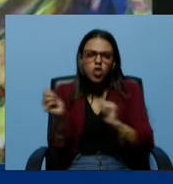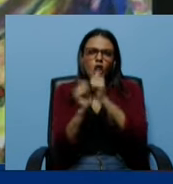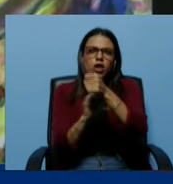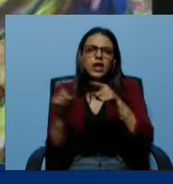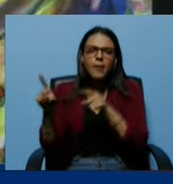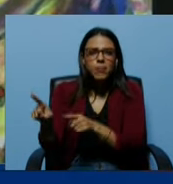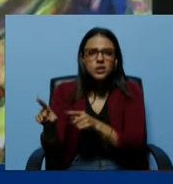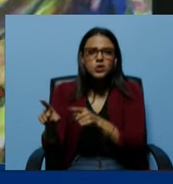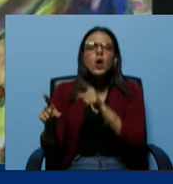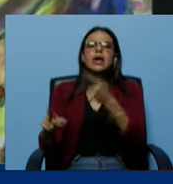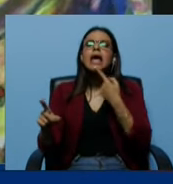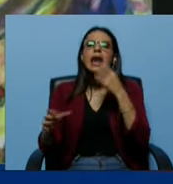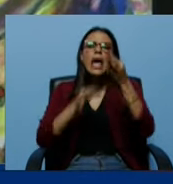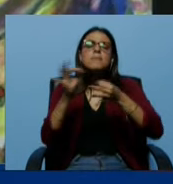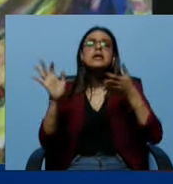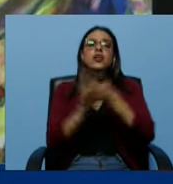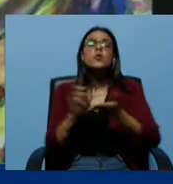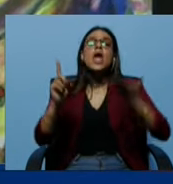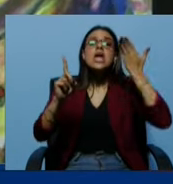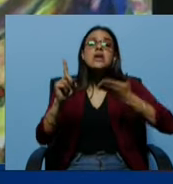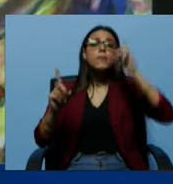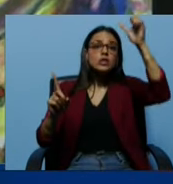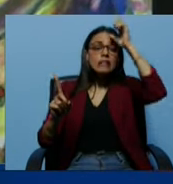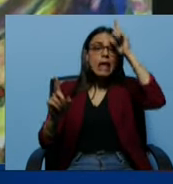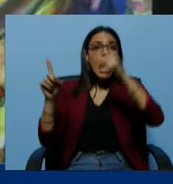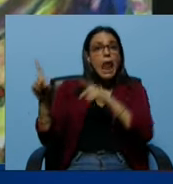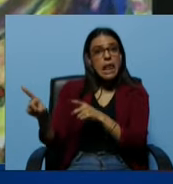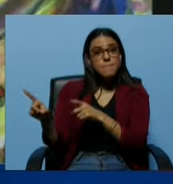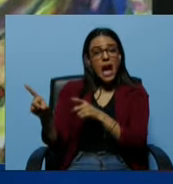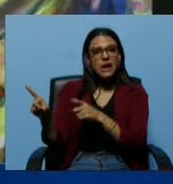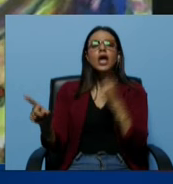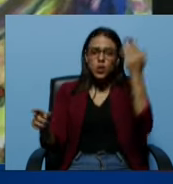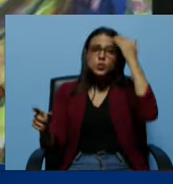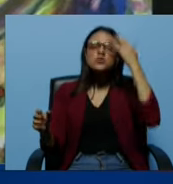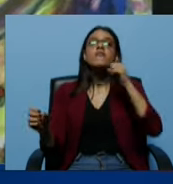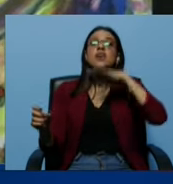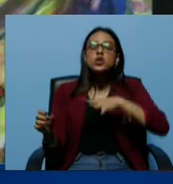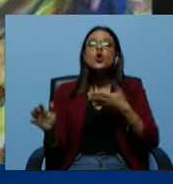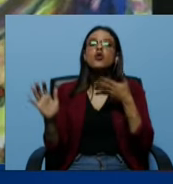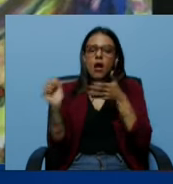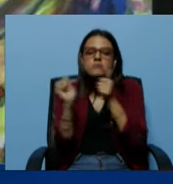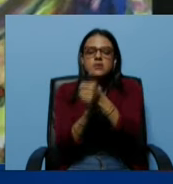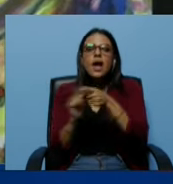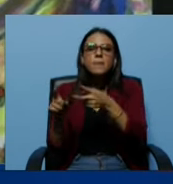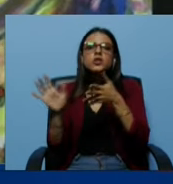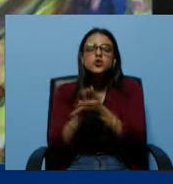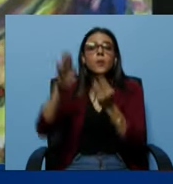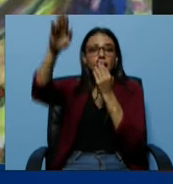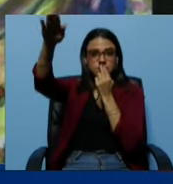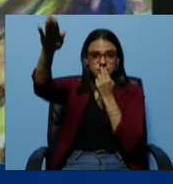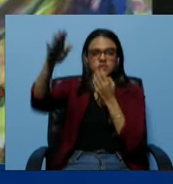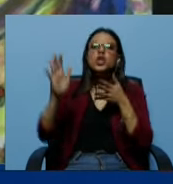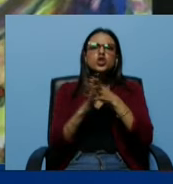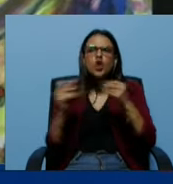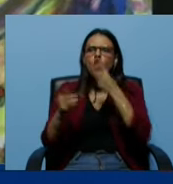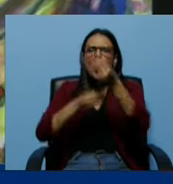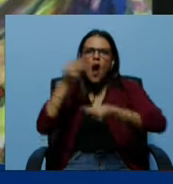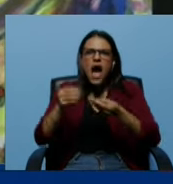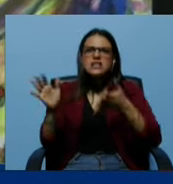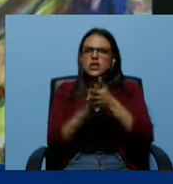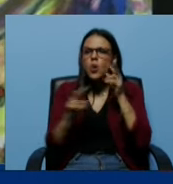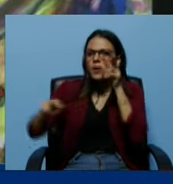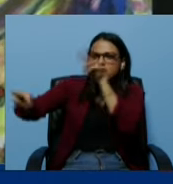del espacio vital de Alemania y ustedes saben qué ocurrió después, de los conceptos de espacios